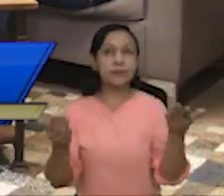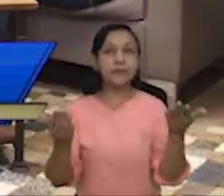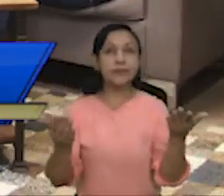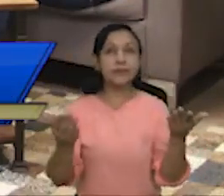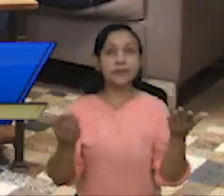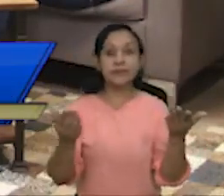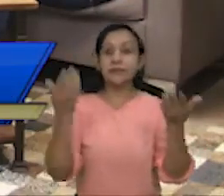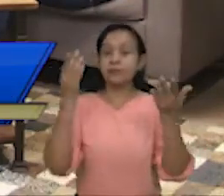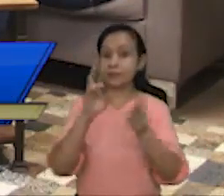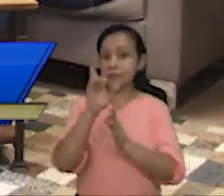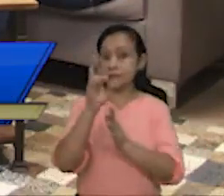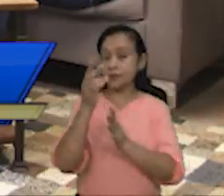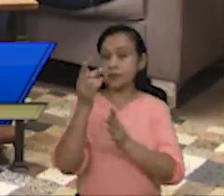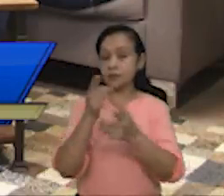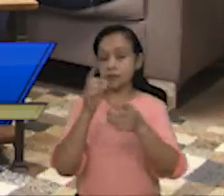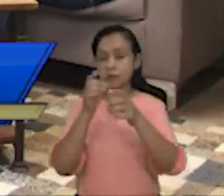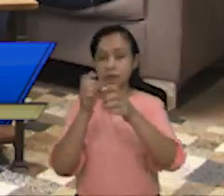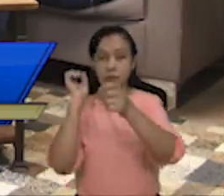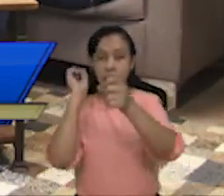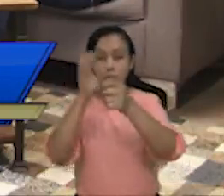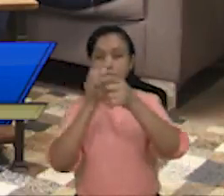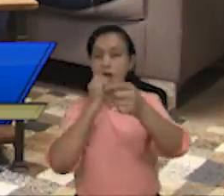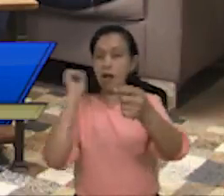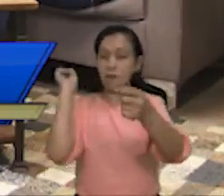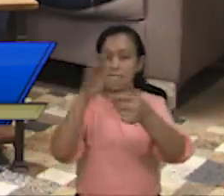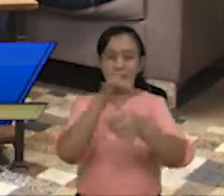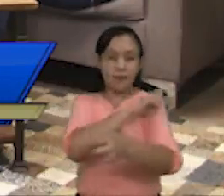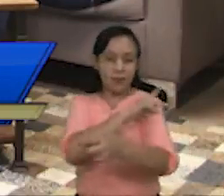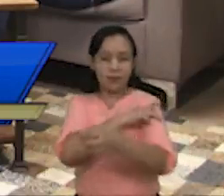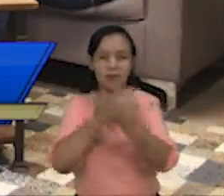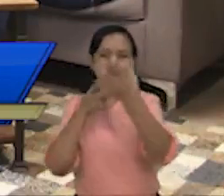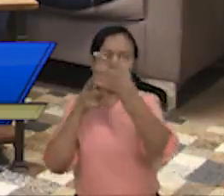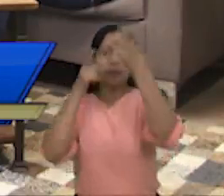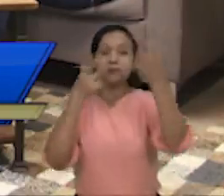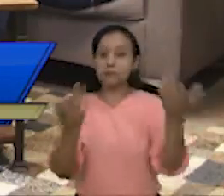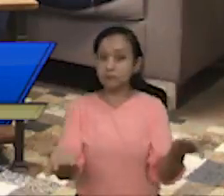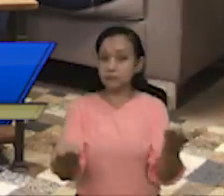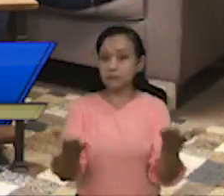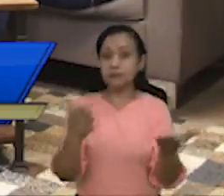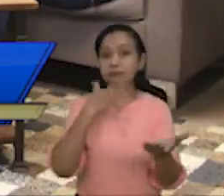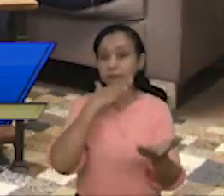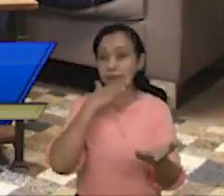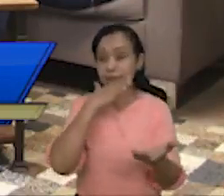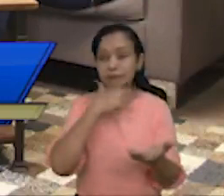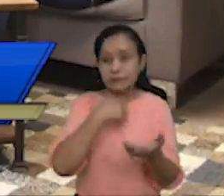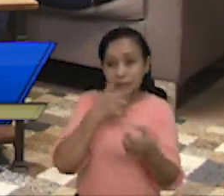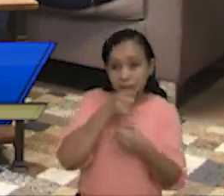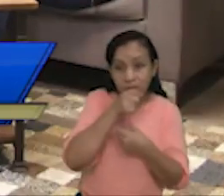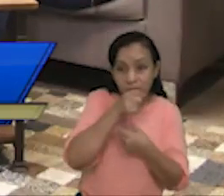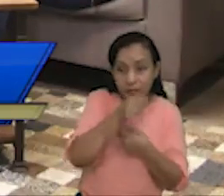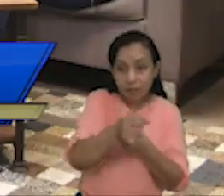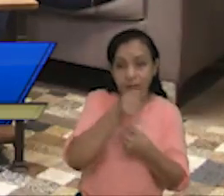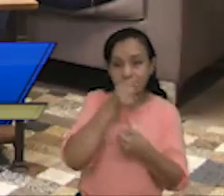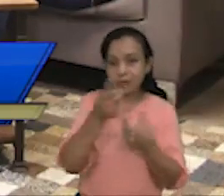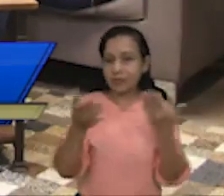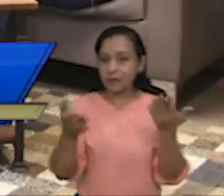una situación de riesgo, porque había morteros, había pedradas, estaba la policía, o sea, y además de eso teníamos que transmitir, entonces tampoco